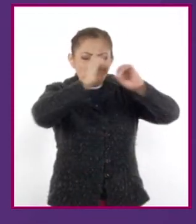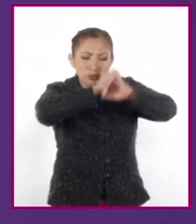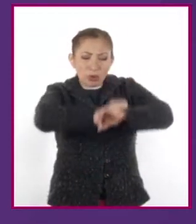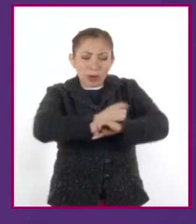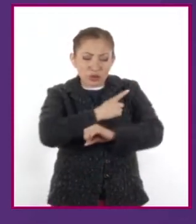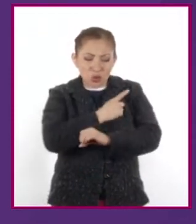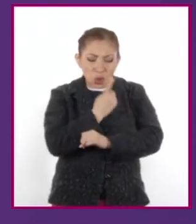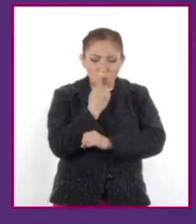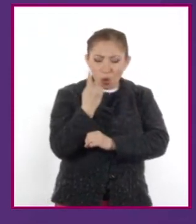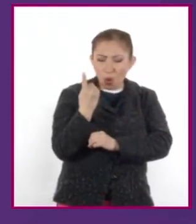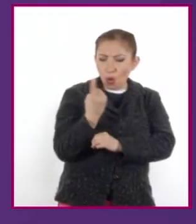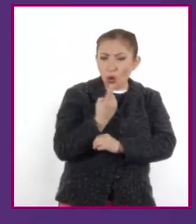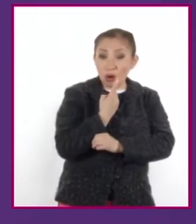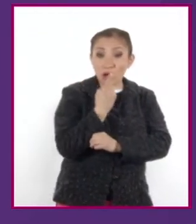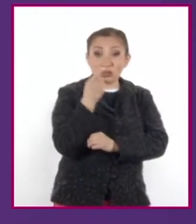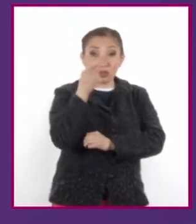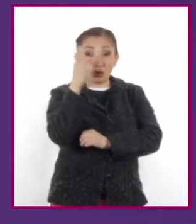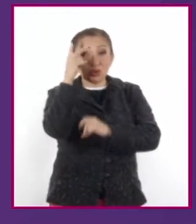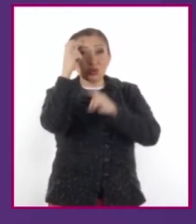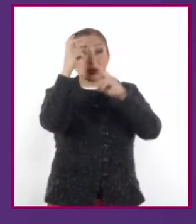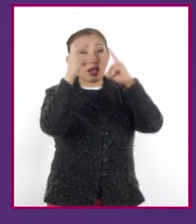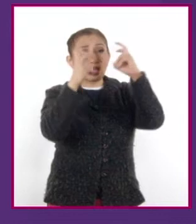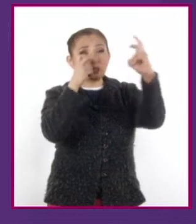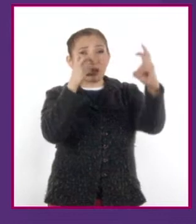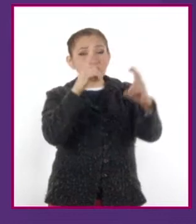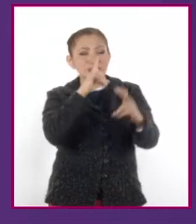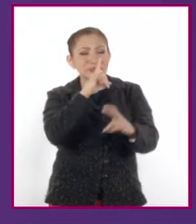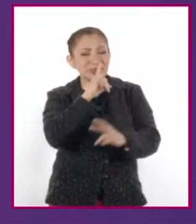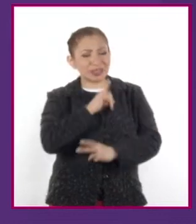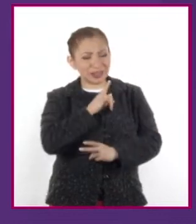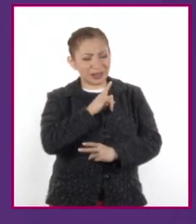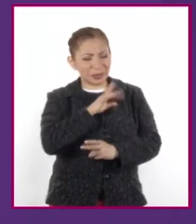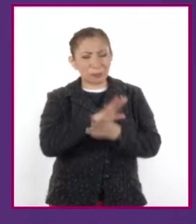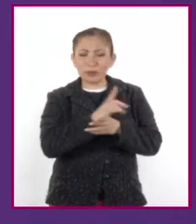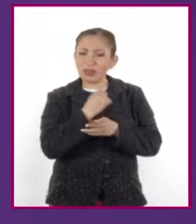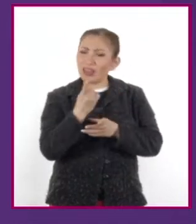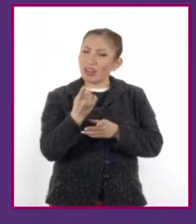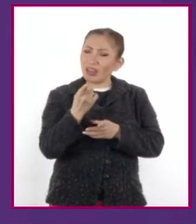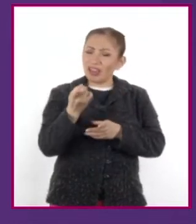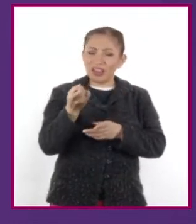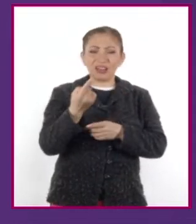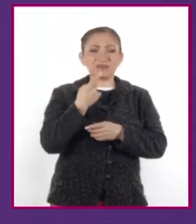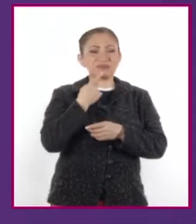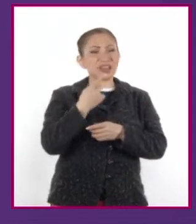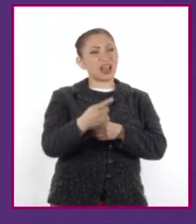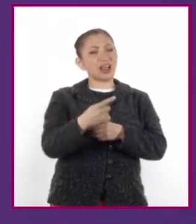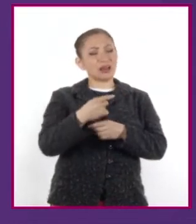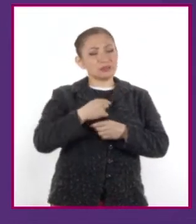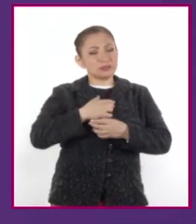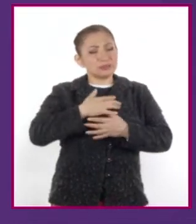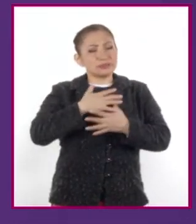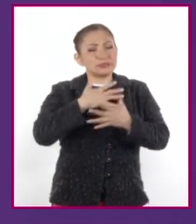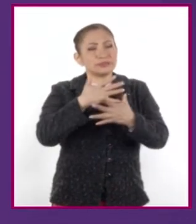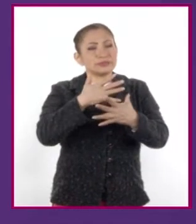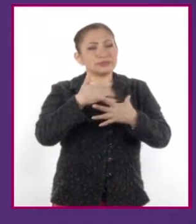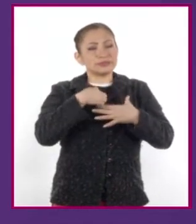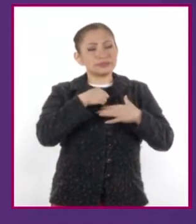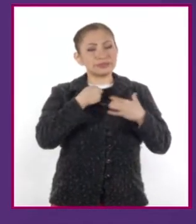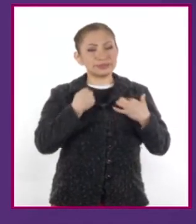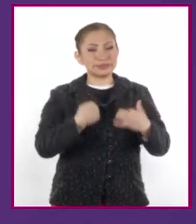desolación. Si tantos sueños fueron mentira, ¿por qué se queja cuando suspira tan hondamente mi